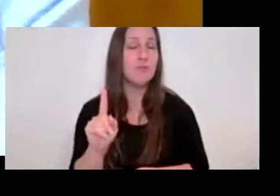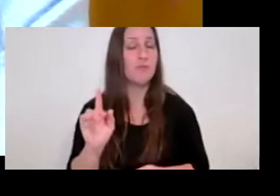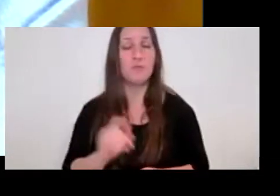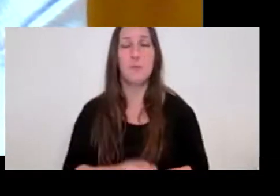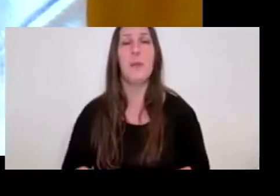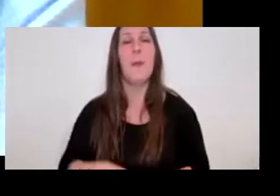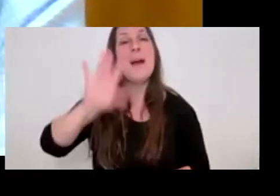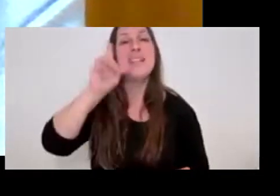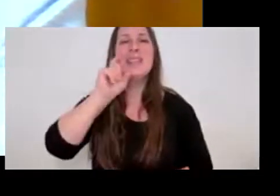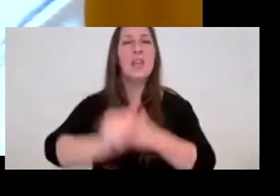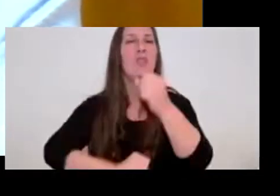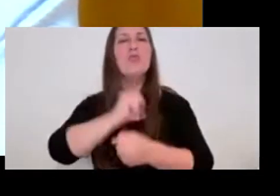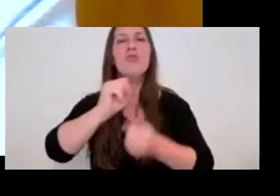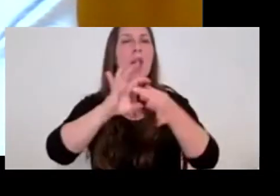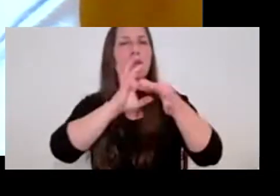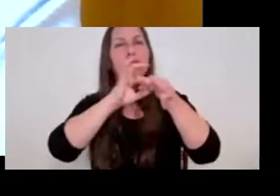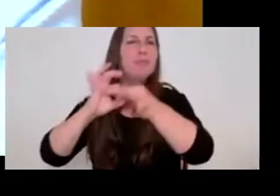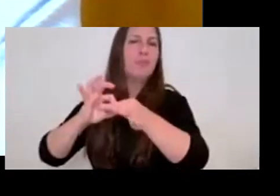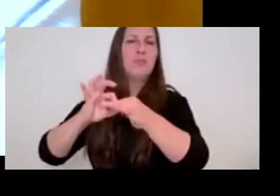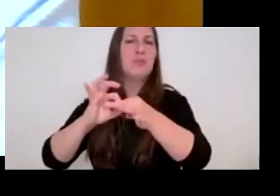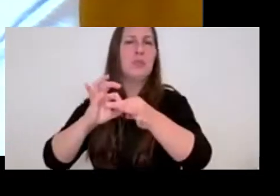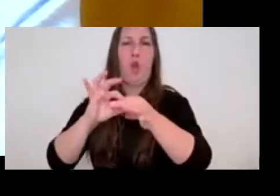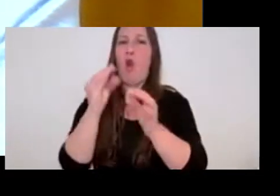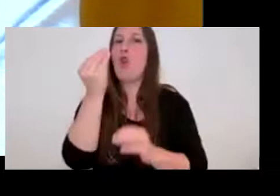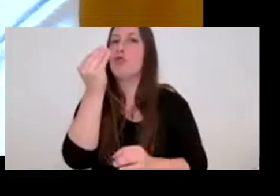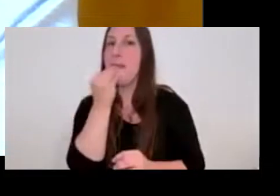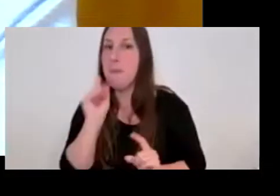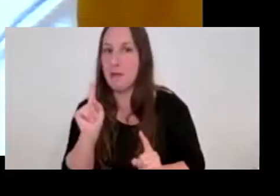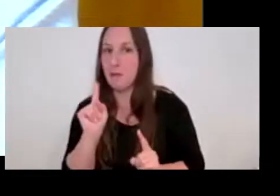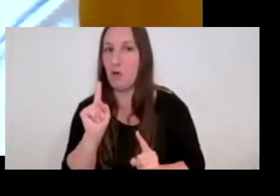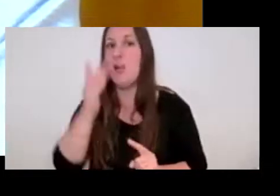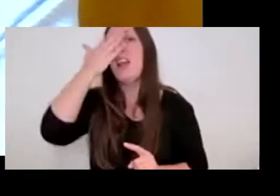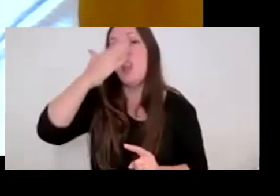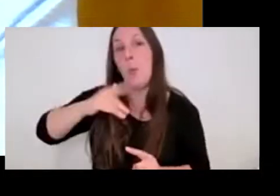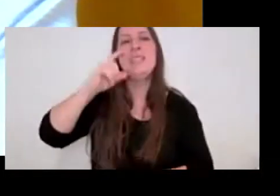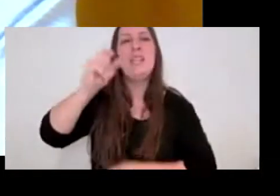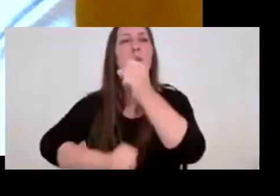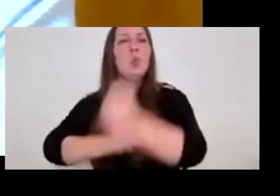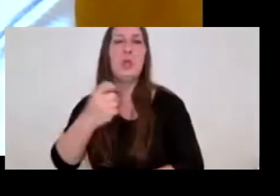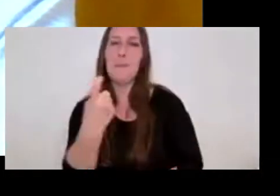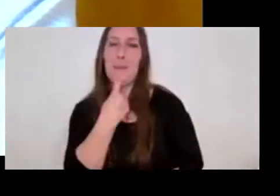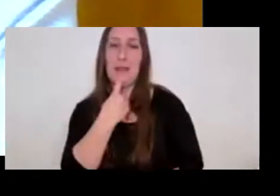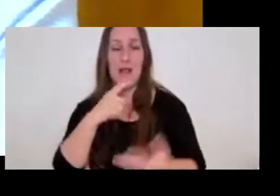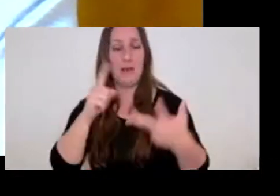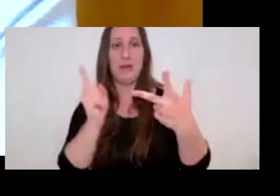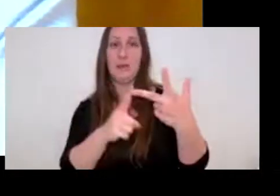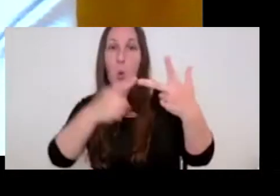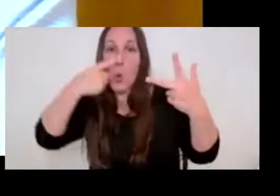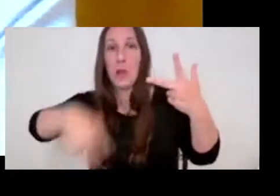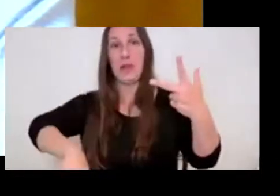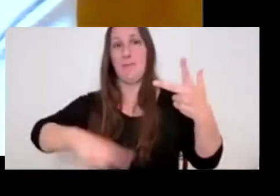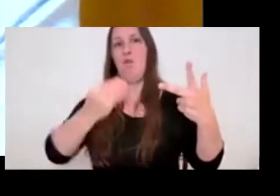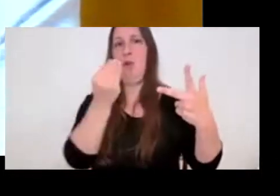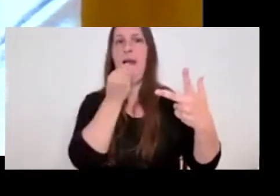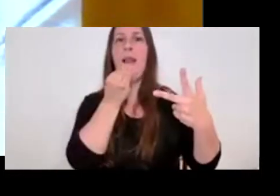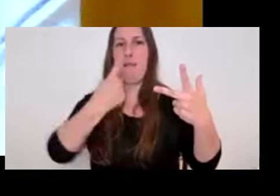industria vinculada con los alimentos. Y después la industria metalúrgica. Y en tercer punto los alimentos.